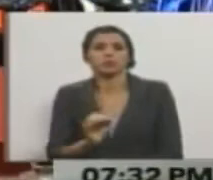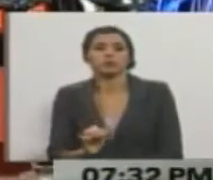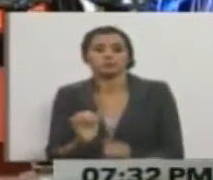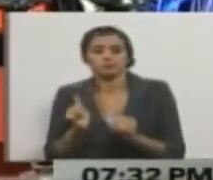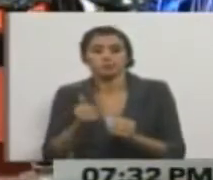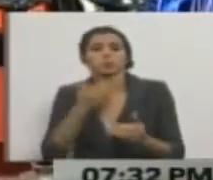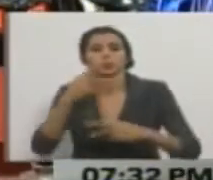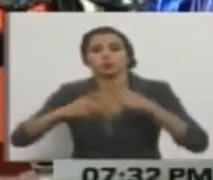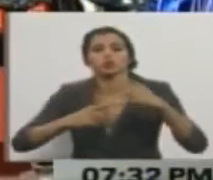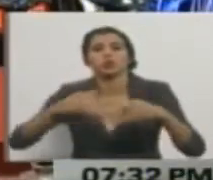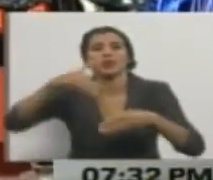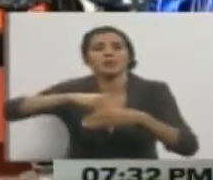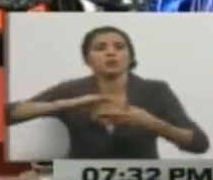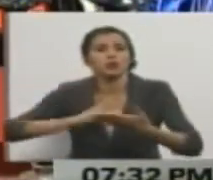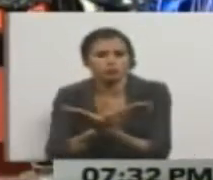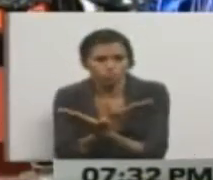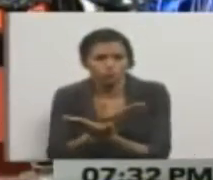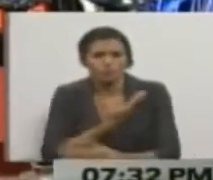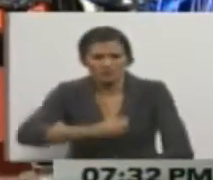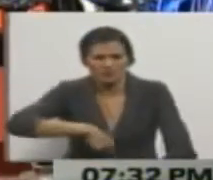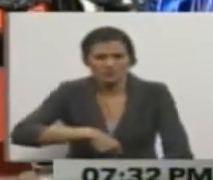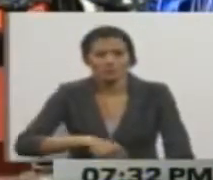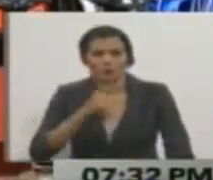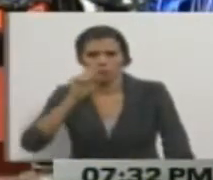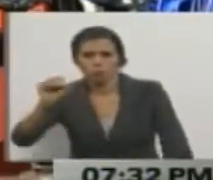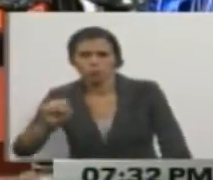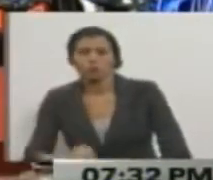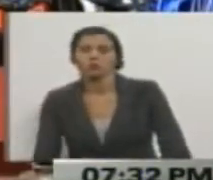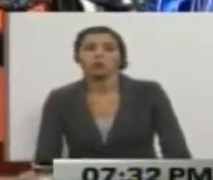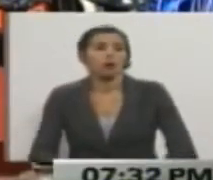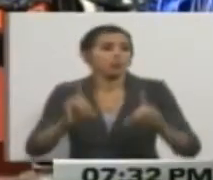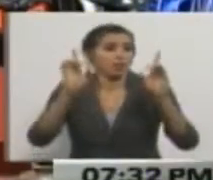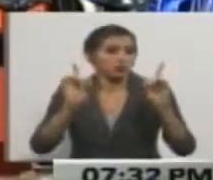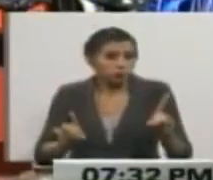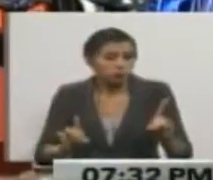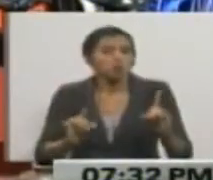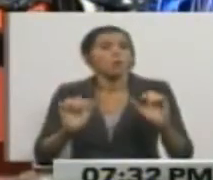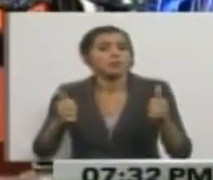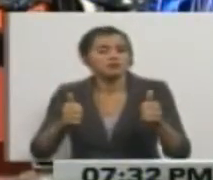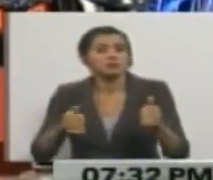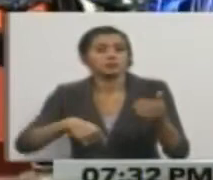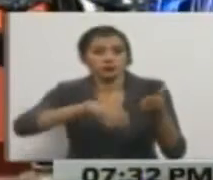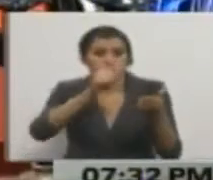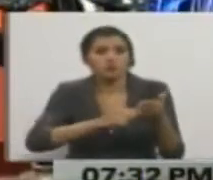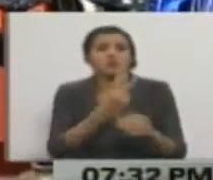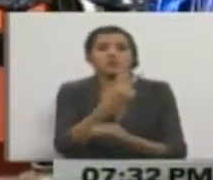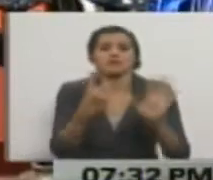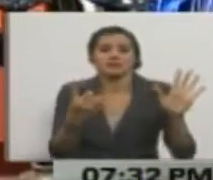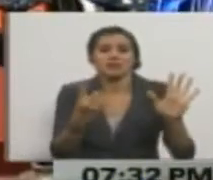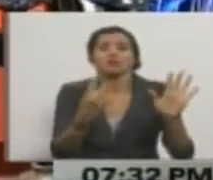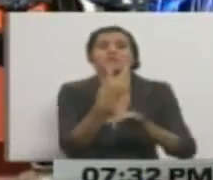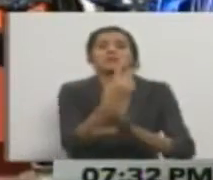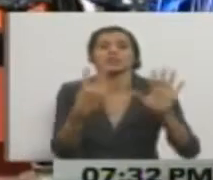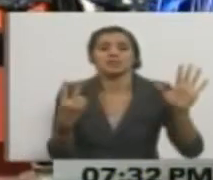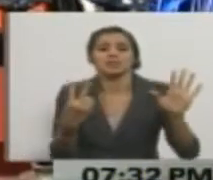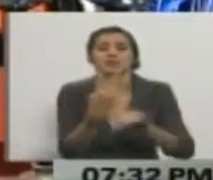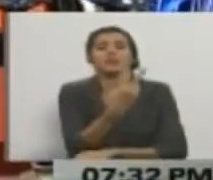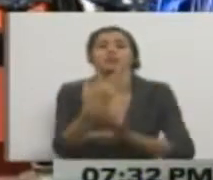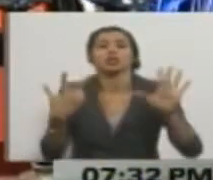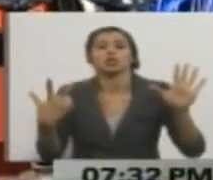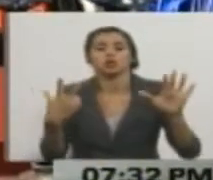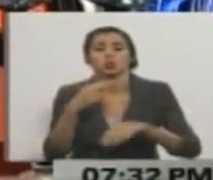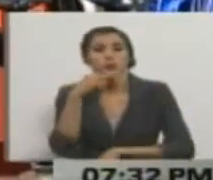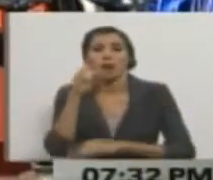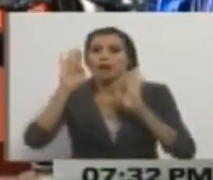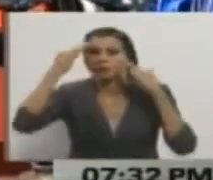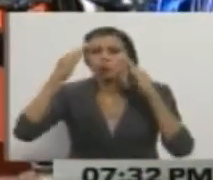la ley, bueno. La recolección de manifestaciones de voluntad se realizará entre los días 26, 27 y 28 de octubre. Presten